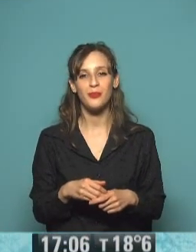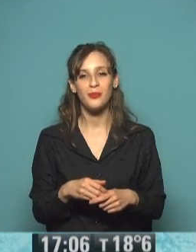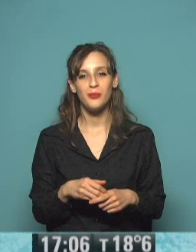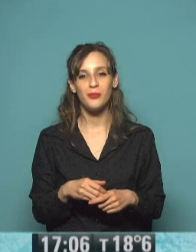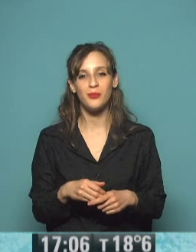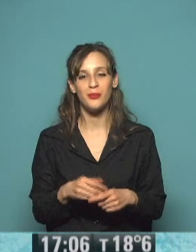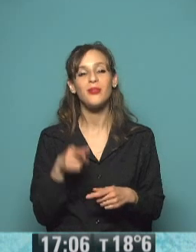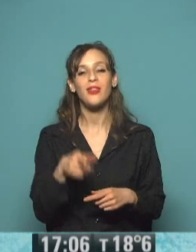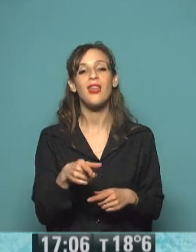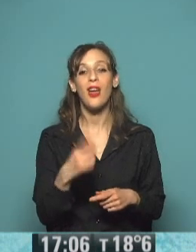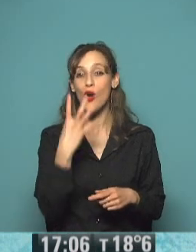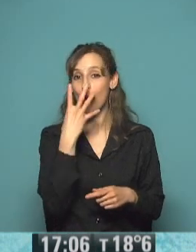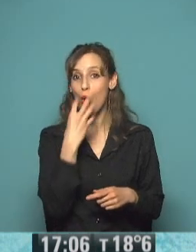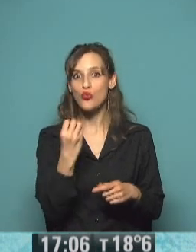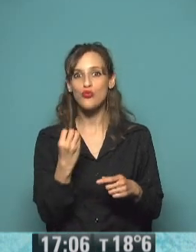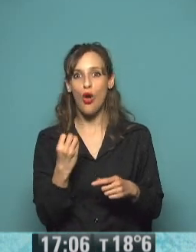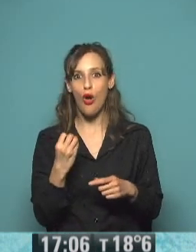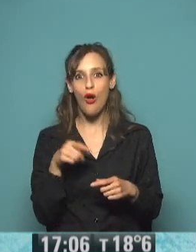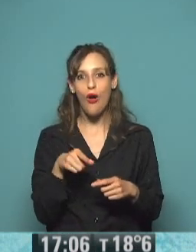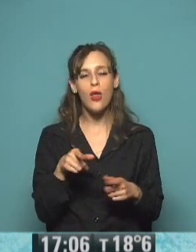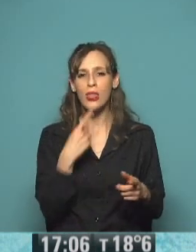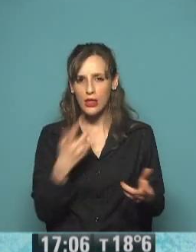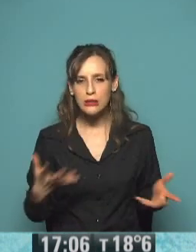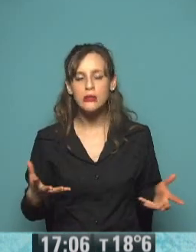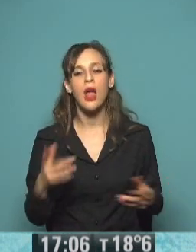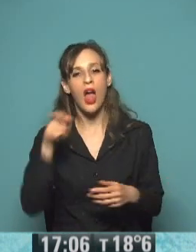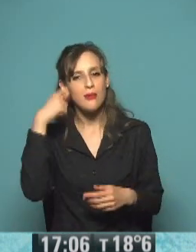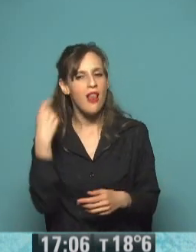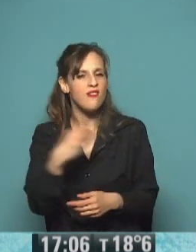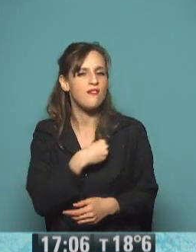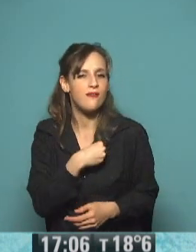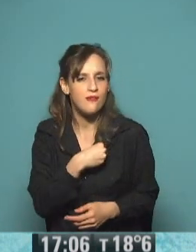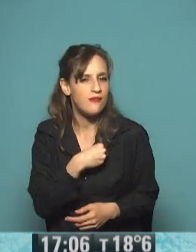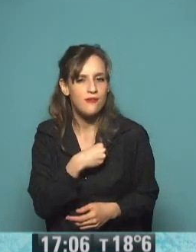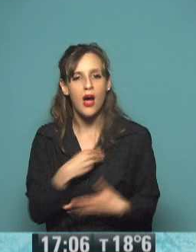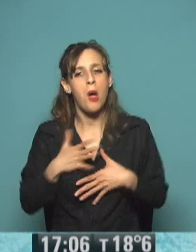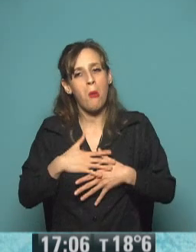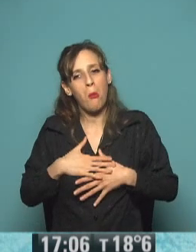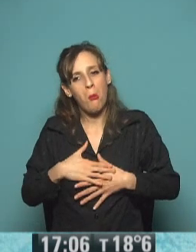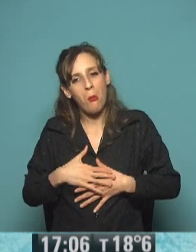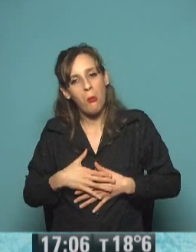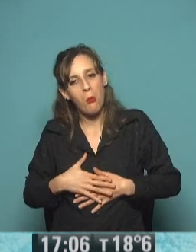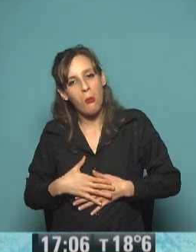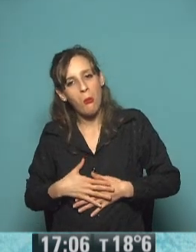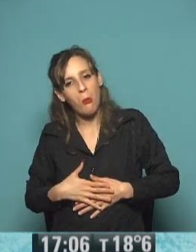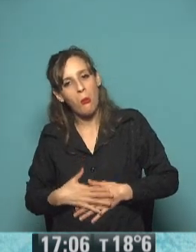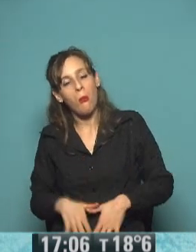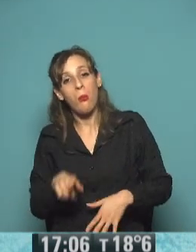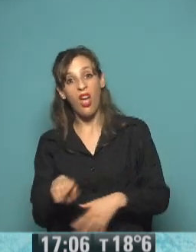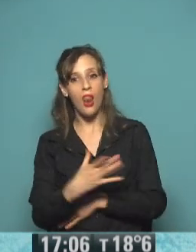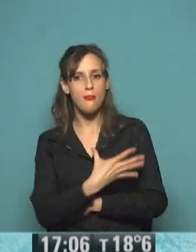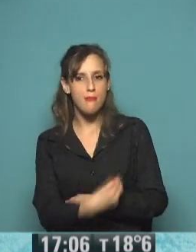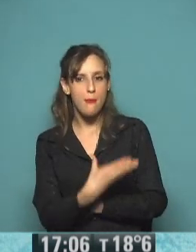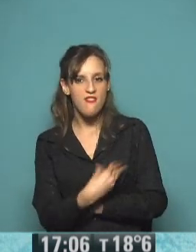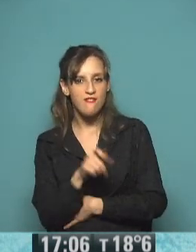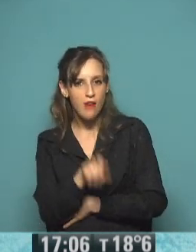bien. Del oso hormiguero, ¿qué decía? Mi animal favorito es tan, pero tan tranquilo que en el mundo no hay